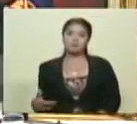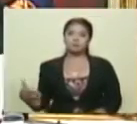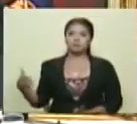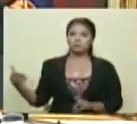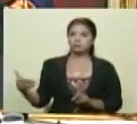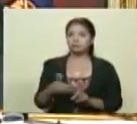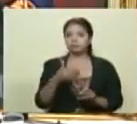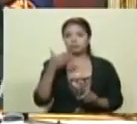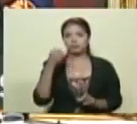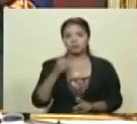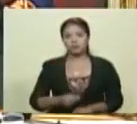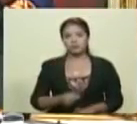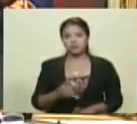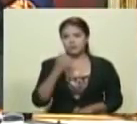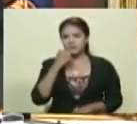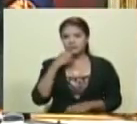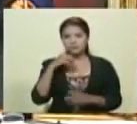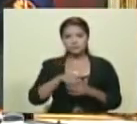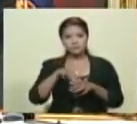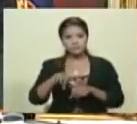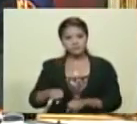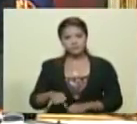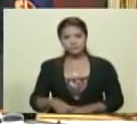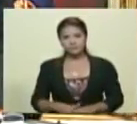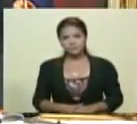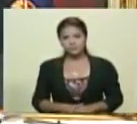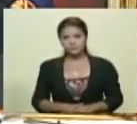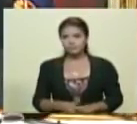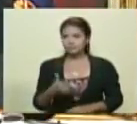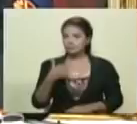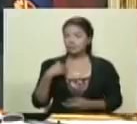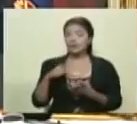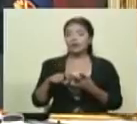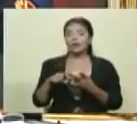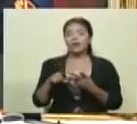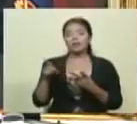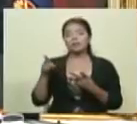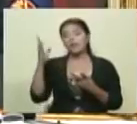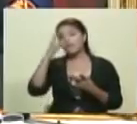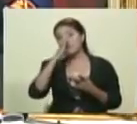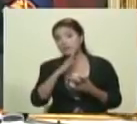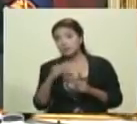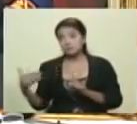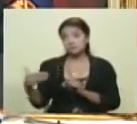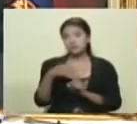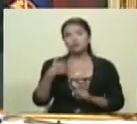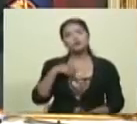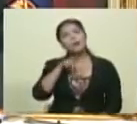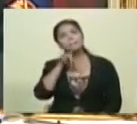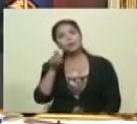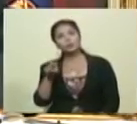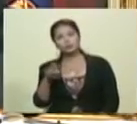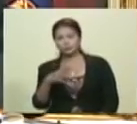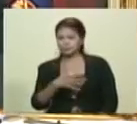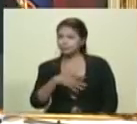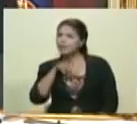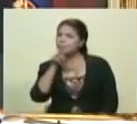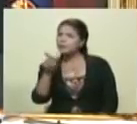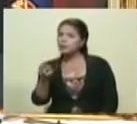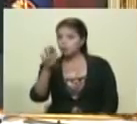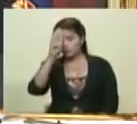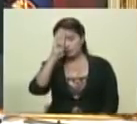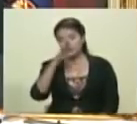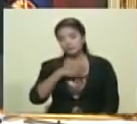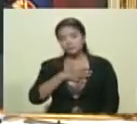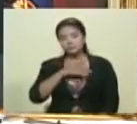agresividad y de su intervencionismo. Soy víctima de Michel Temer. Entonces yo le pregunto, desde mi corazón le pregunto al Papa, en mi